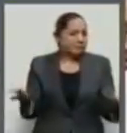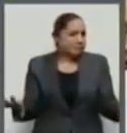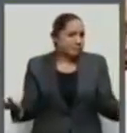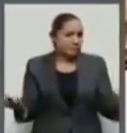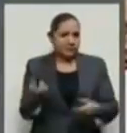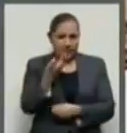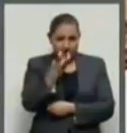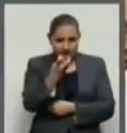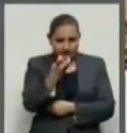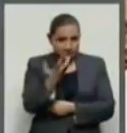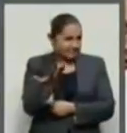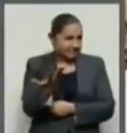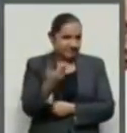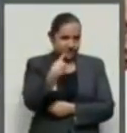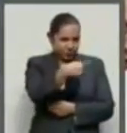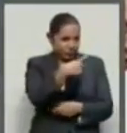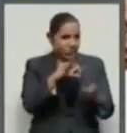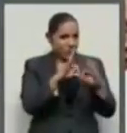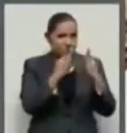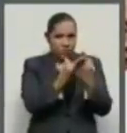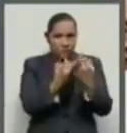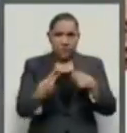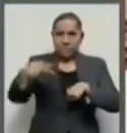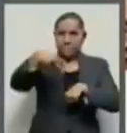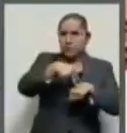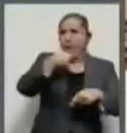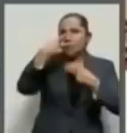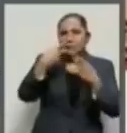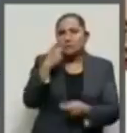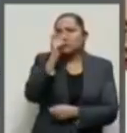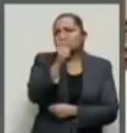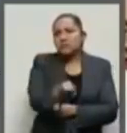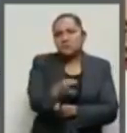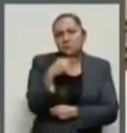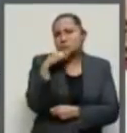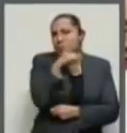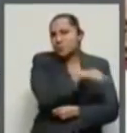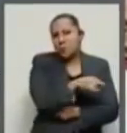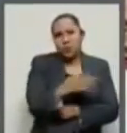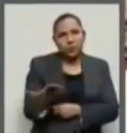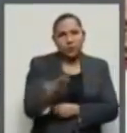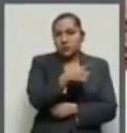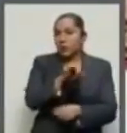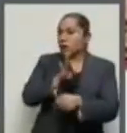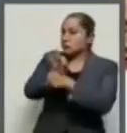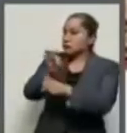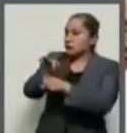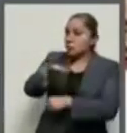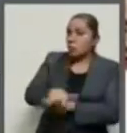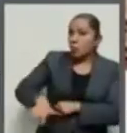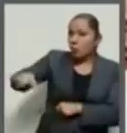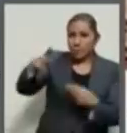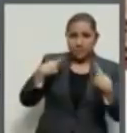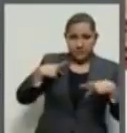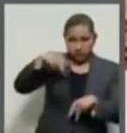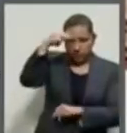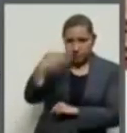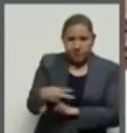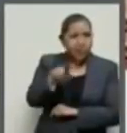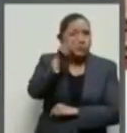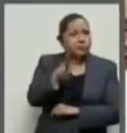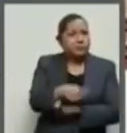política hipócrita. Hipócrita frente al pueblo de México, pero no lograron